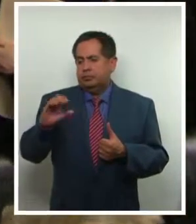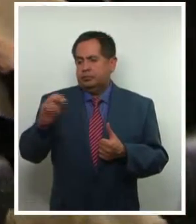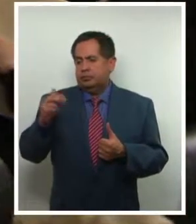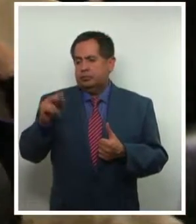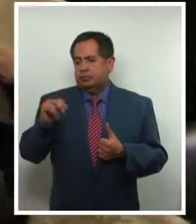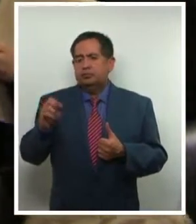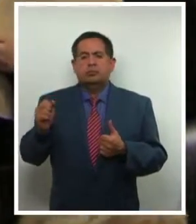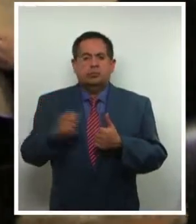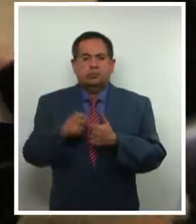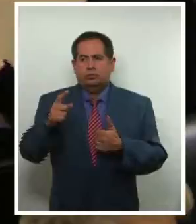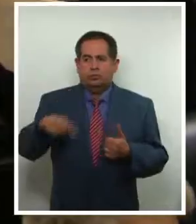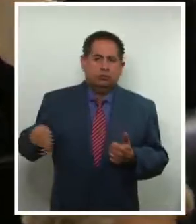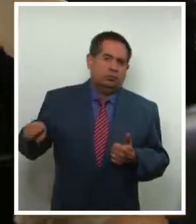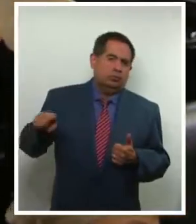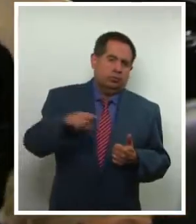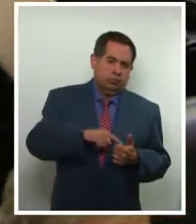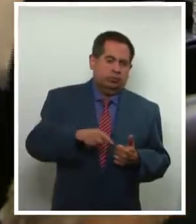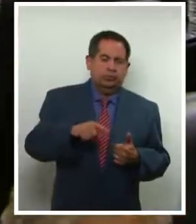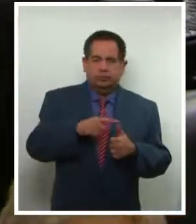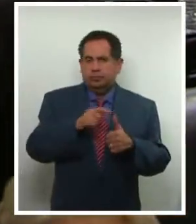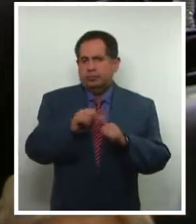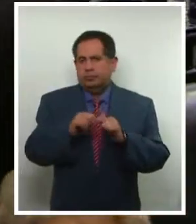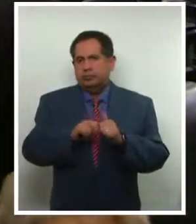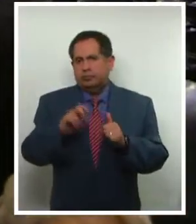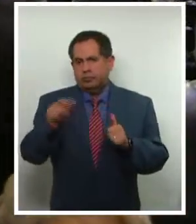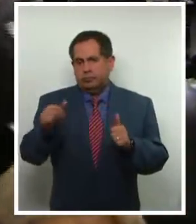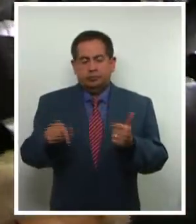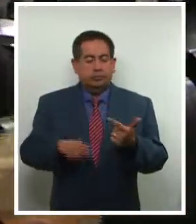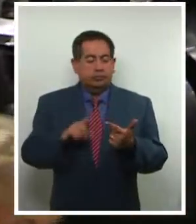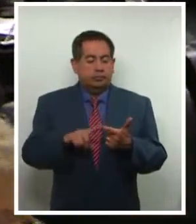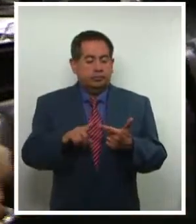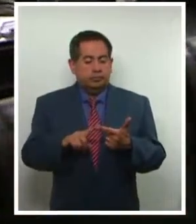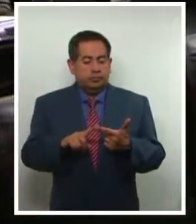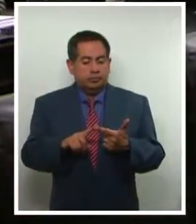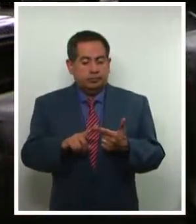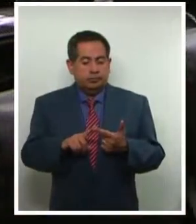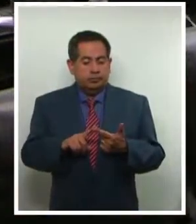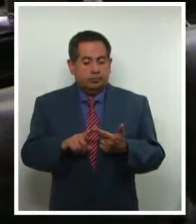grupo de legisladores al 36º, la adición de